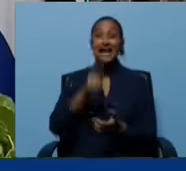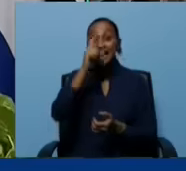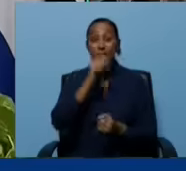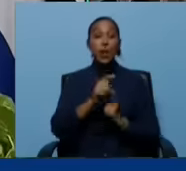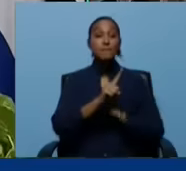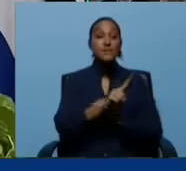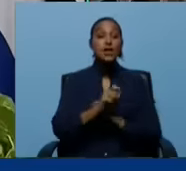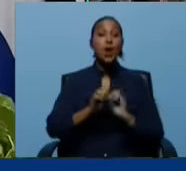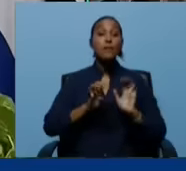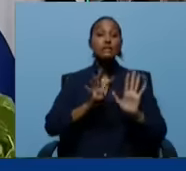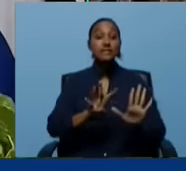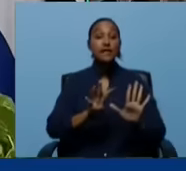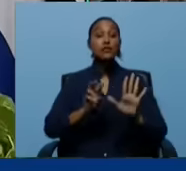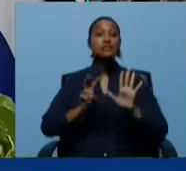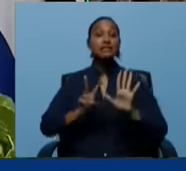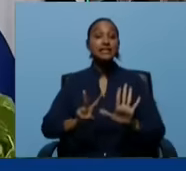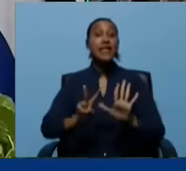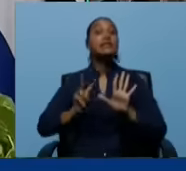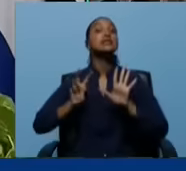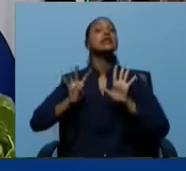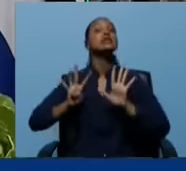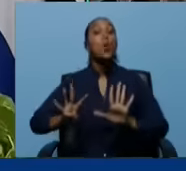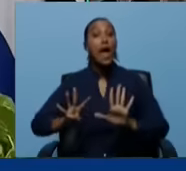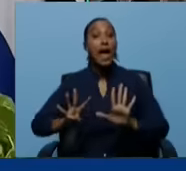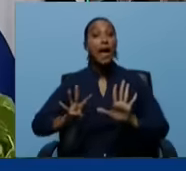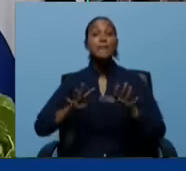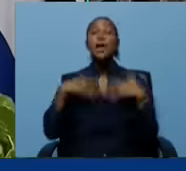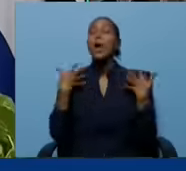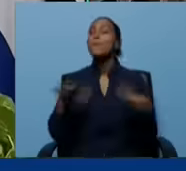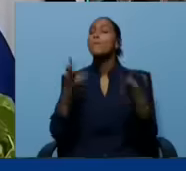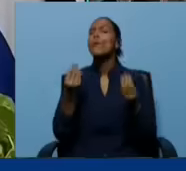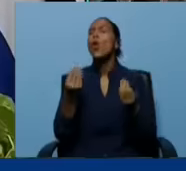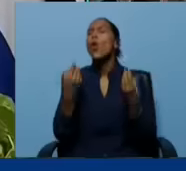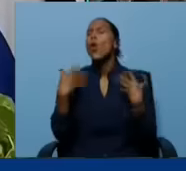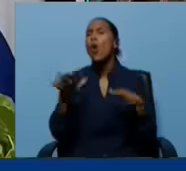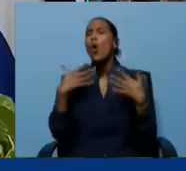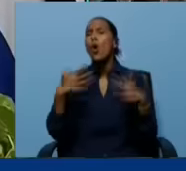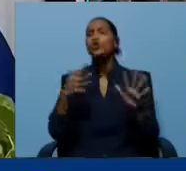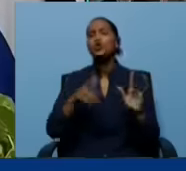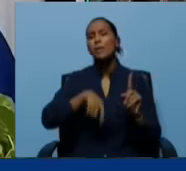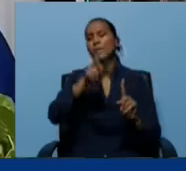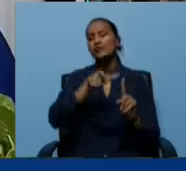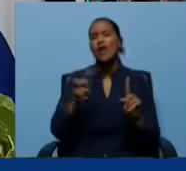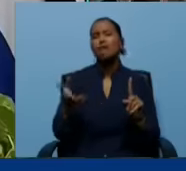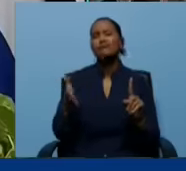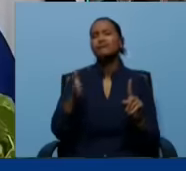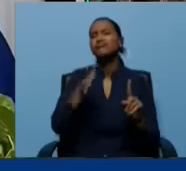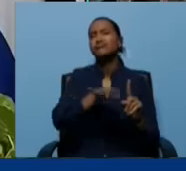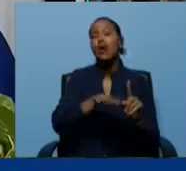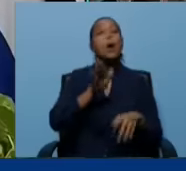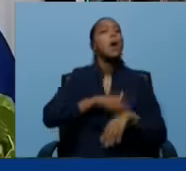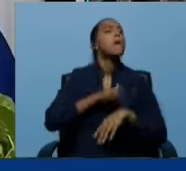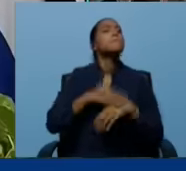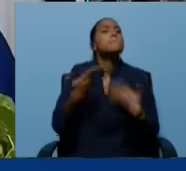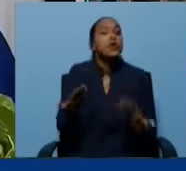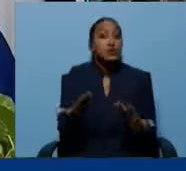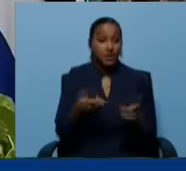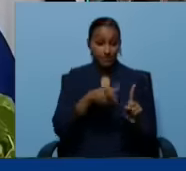1979, fueron miles de muertos de asesinados. ¿Por qué? Porque el ejemplo de Sandino